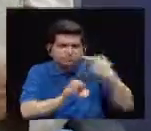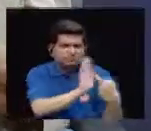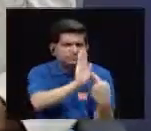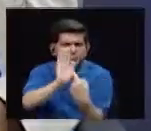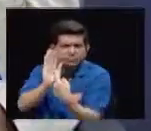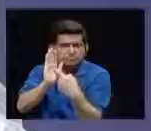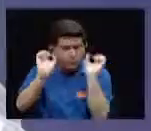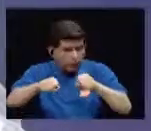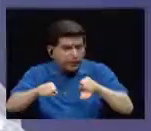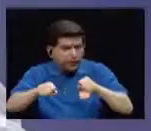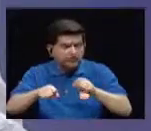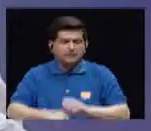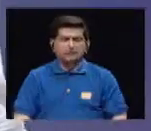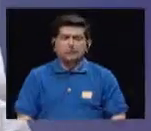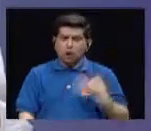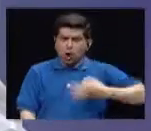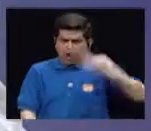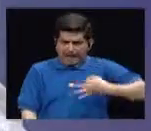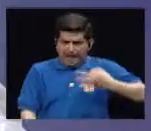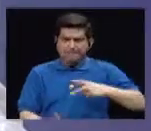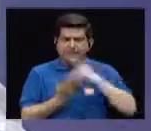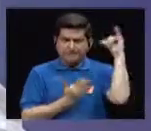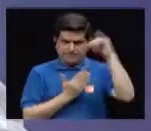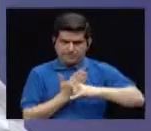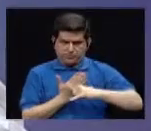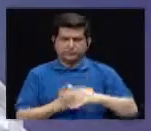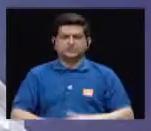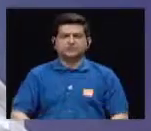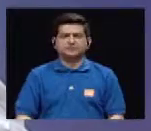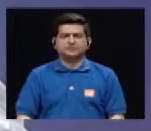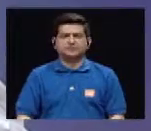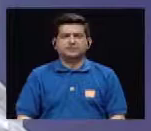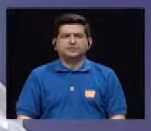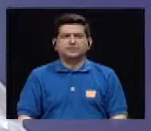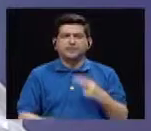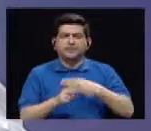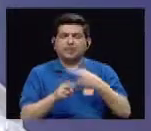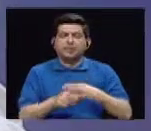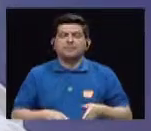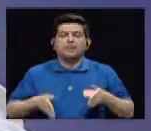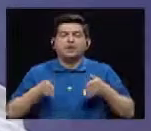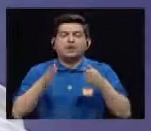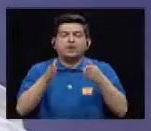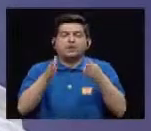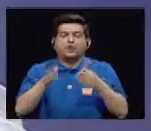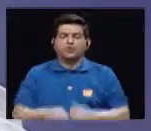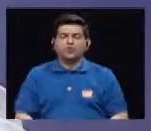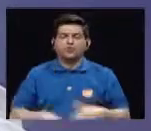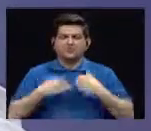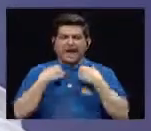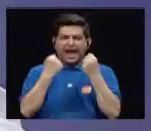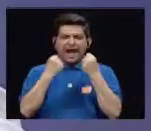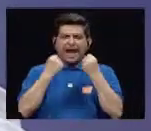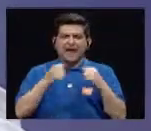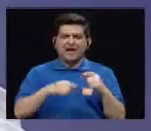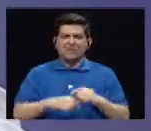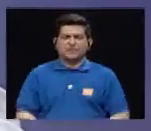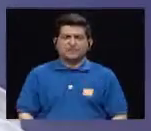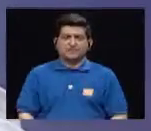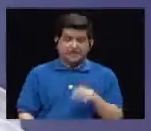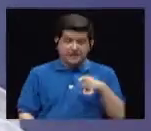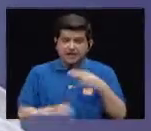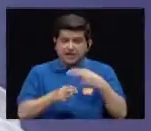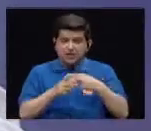y mostrando? Bueno, originalmente el proyecto se llamaba La Ruta de los Héroes. Así comenzamos